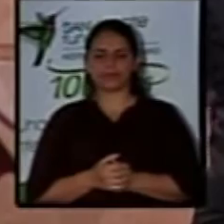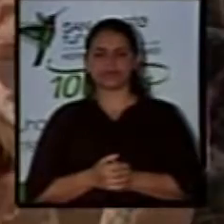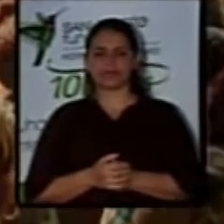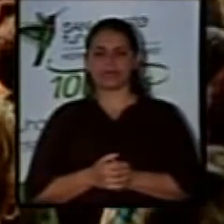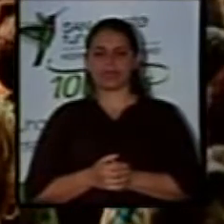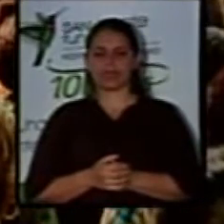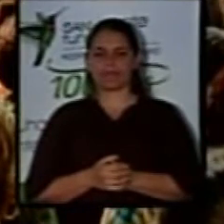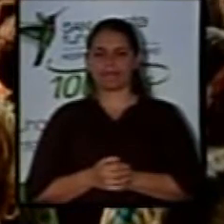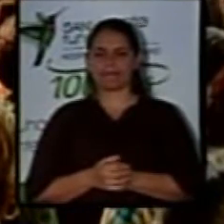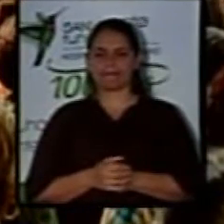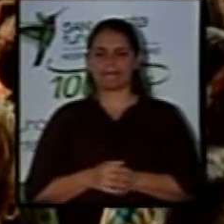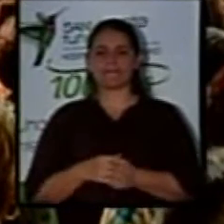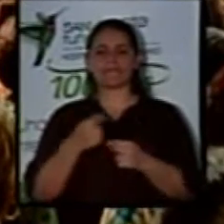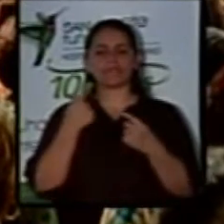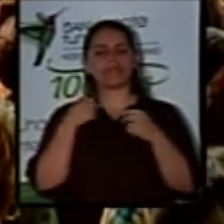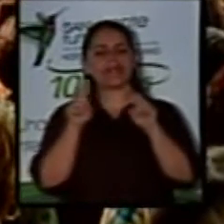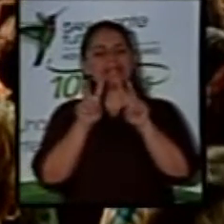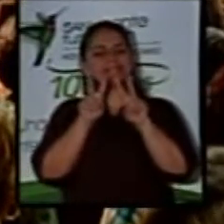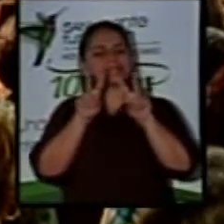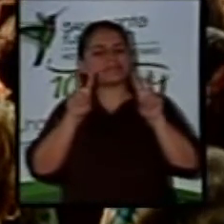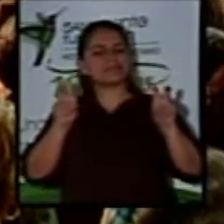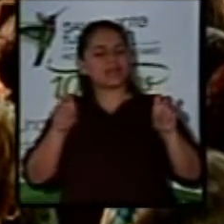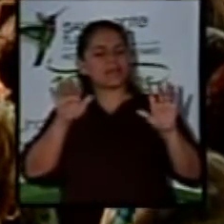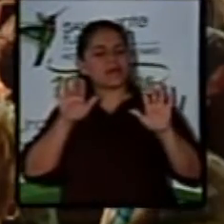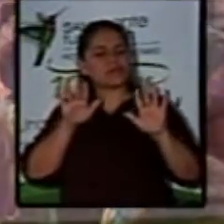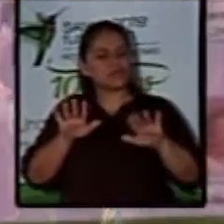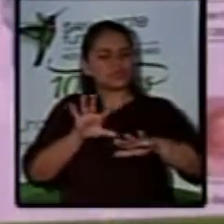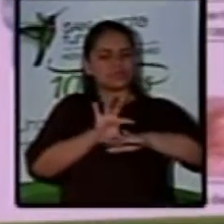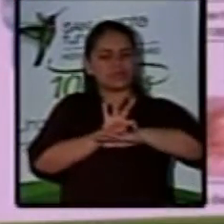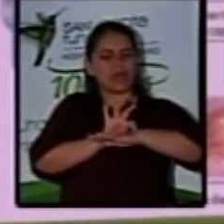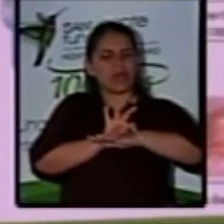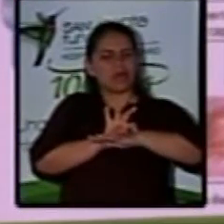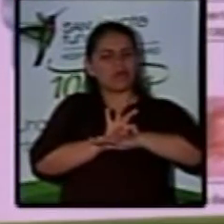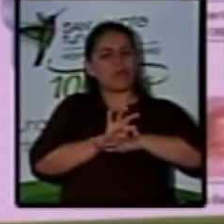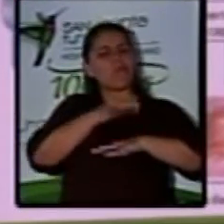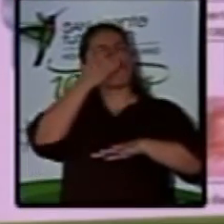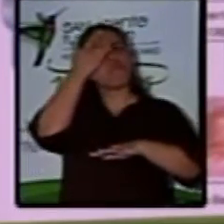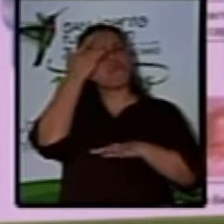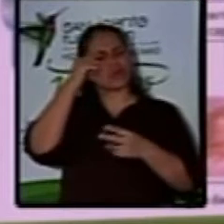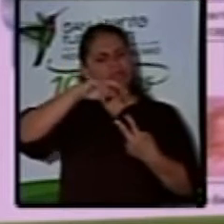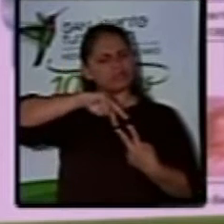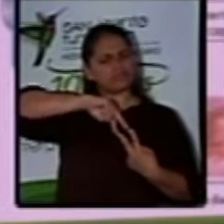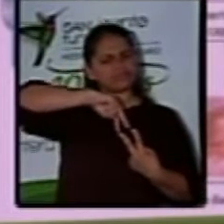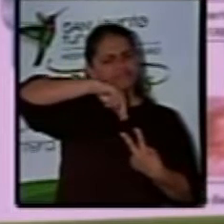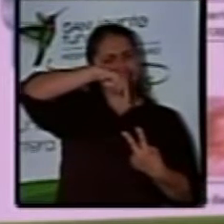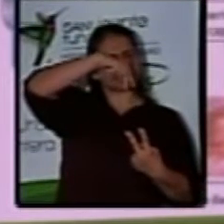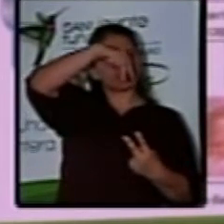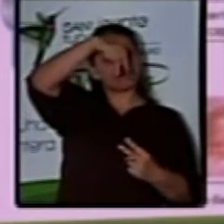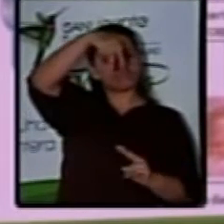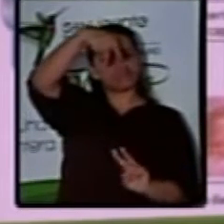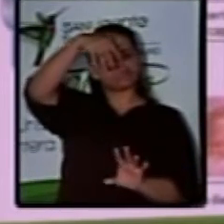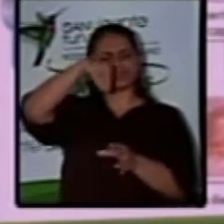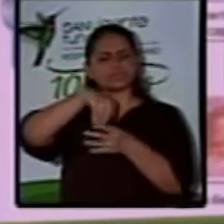Entonces, estas son pues como las teorías médicas o científicas de por qué se forma la enfermedad. Entonces ya sabemos que hay